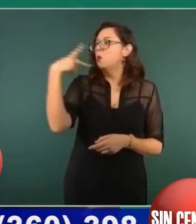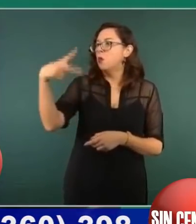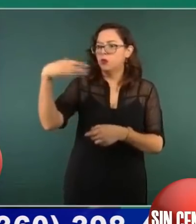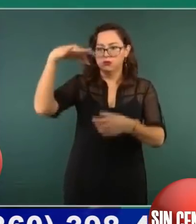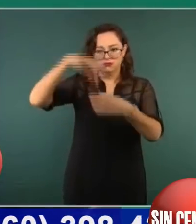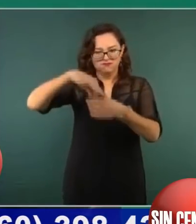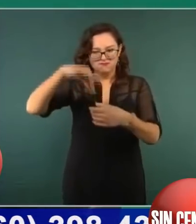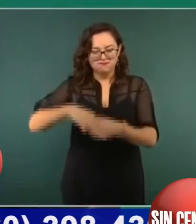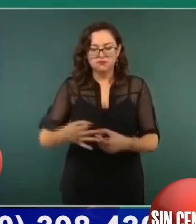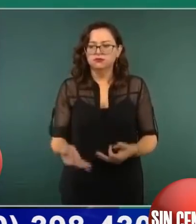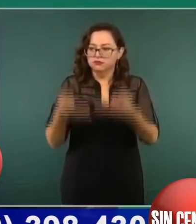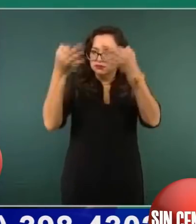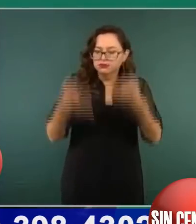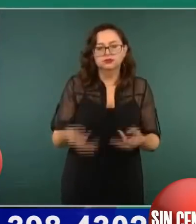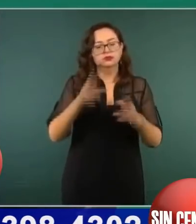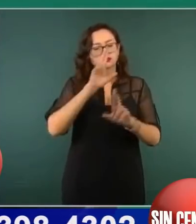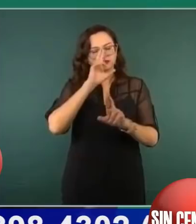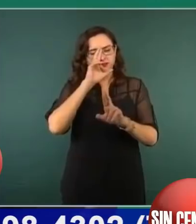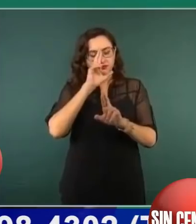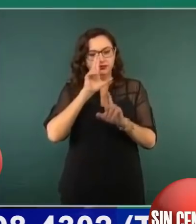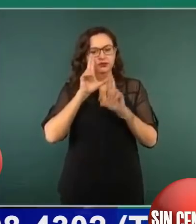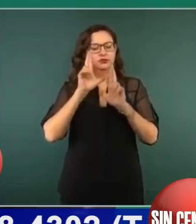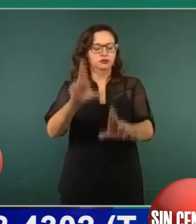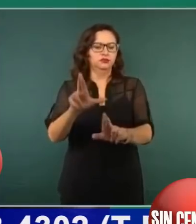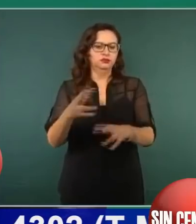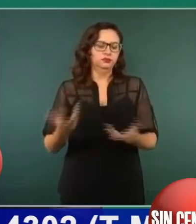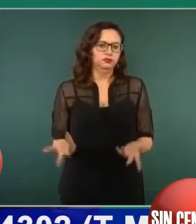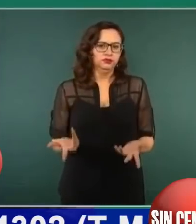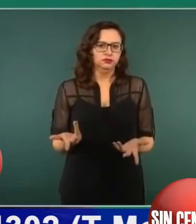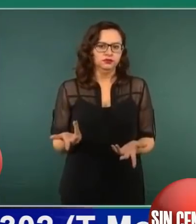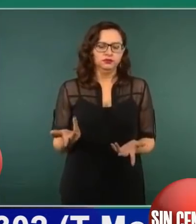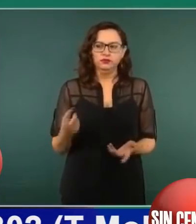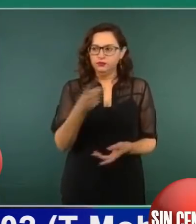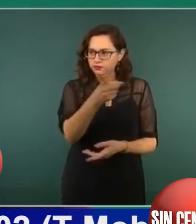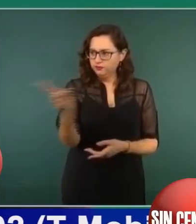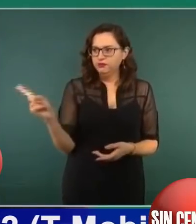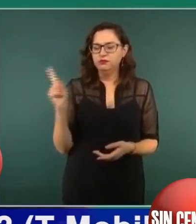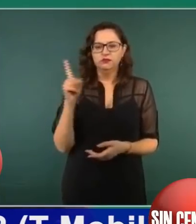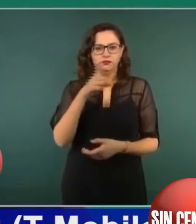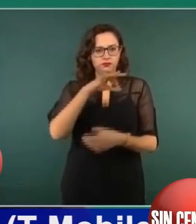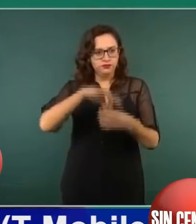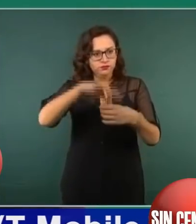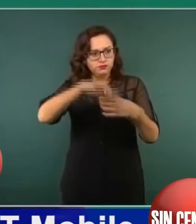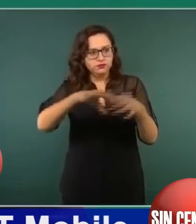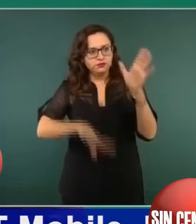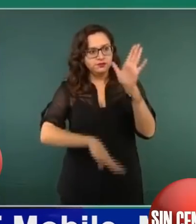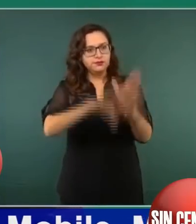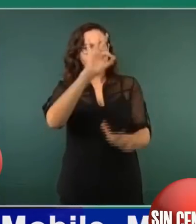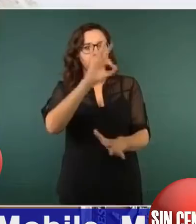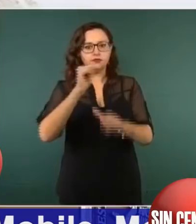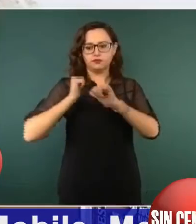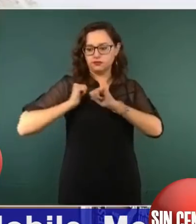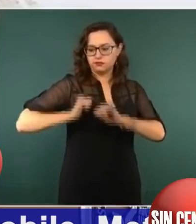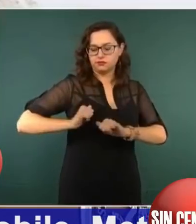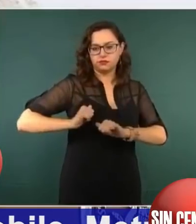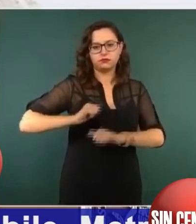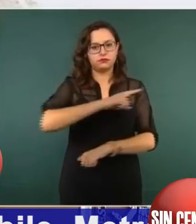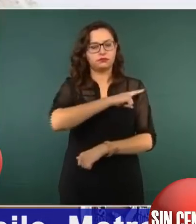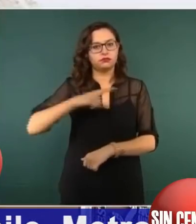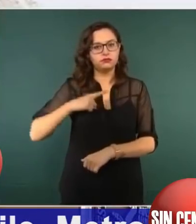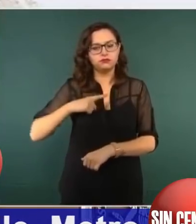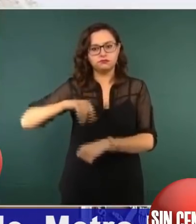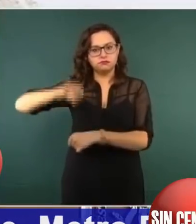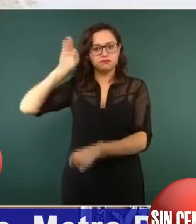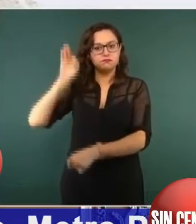sufragio, el voto efectivo del pueblo para la elección de sus autoridades.